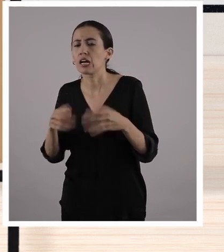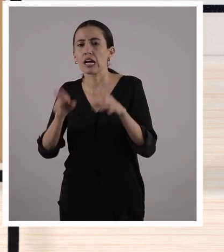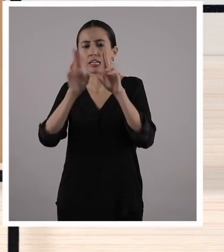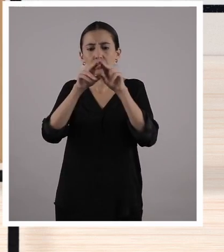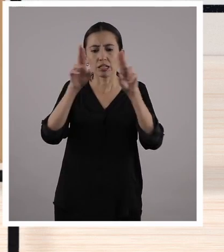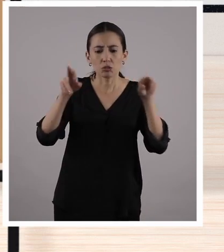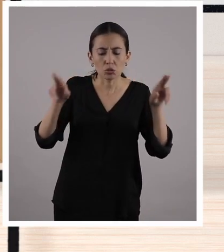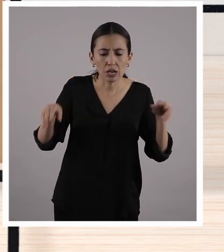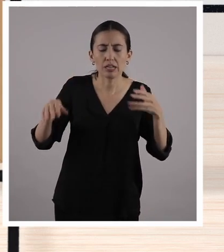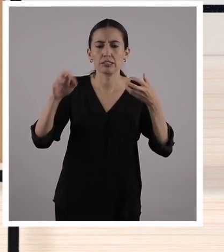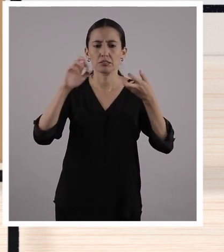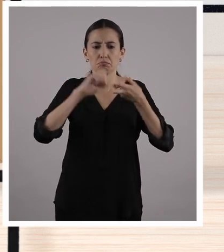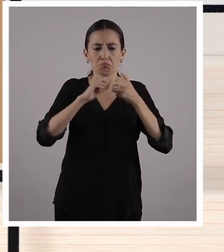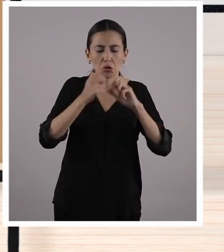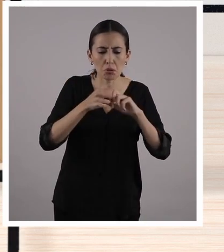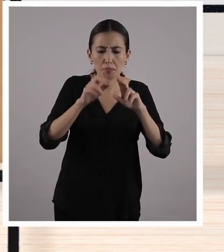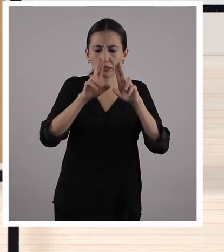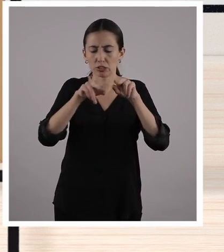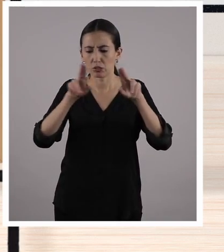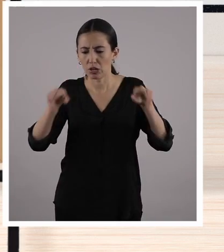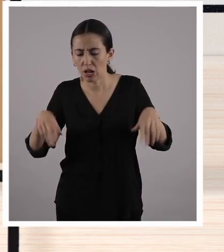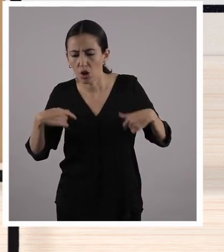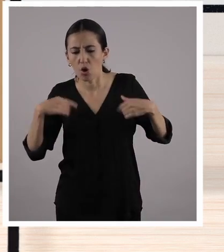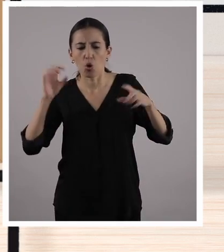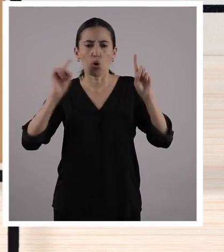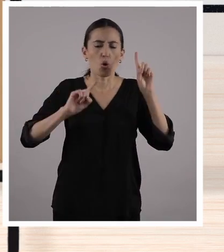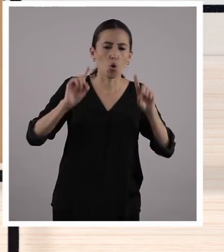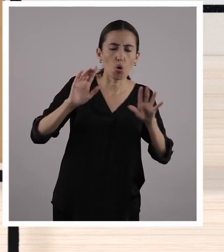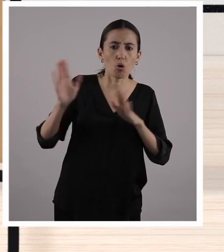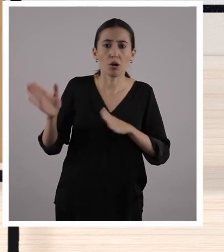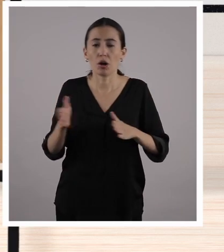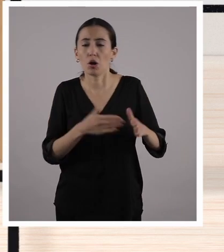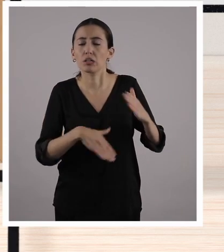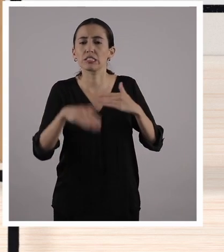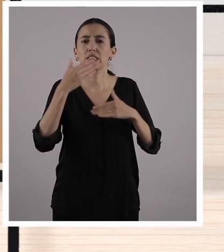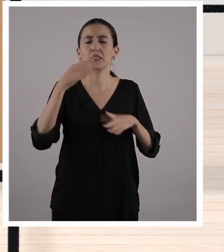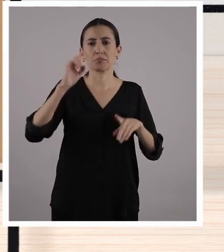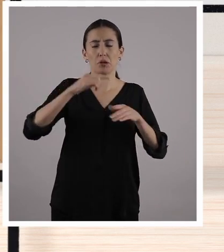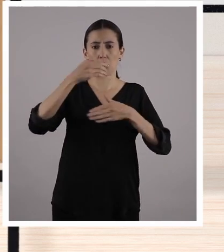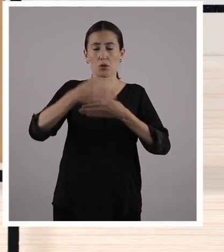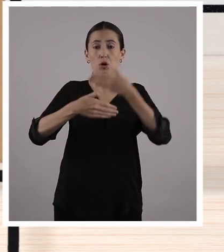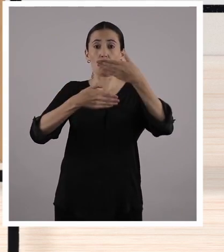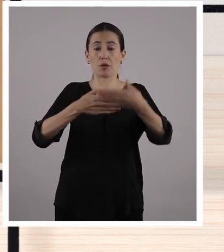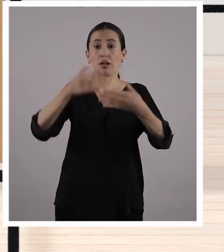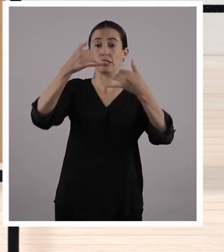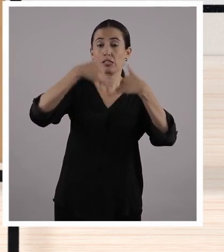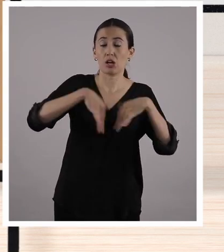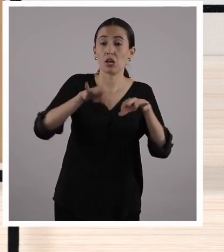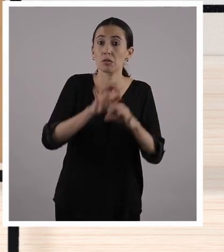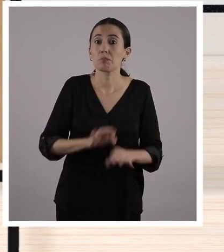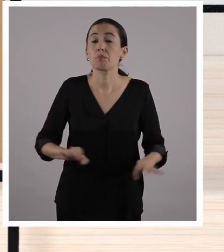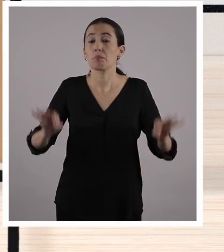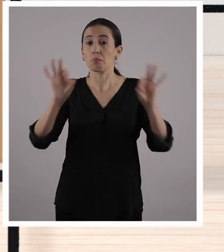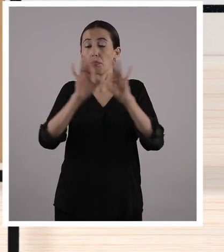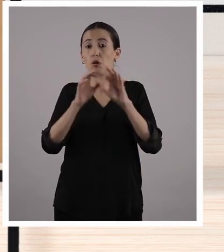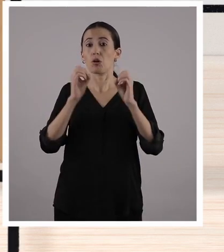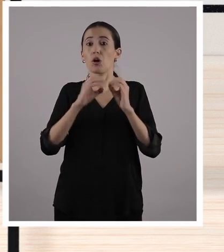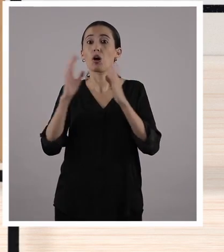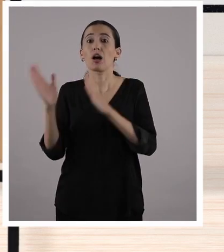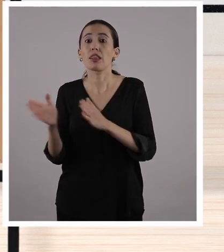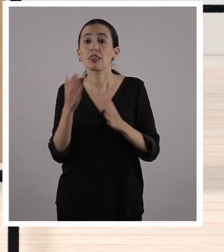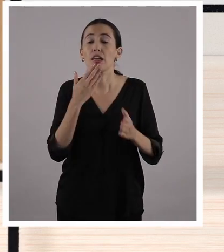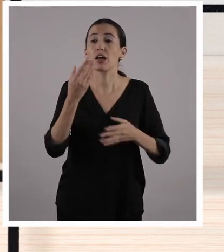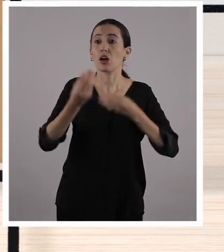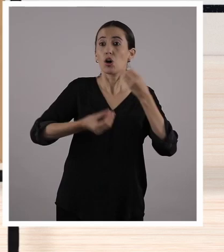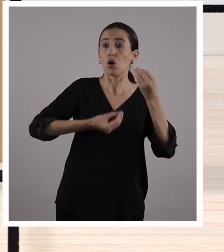fenómenos naturales. Estos fenómenos naturales tienen una explicación un tanto sobrenatural, pero lo más interesante es que se